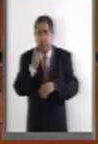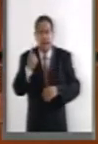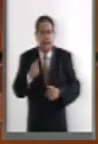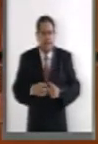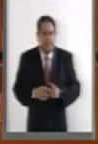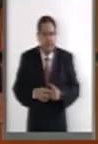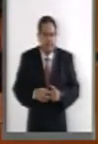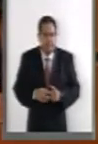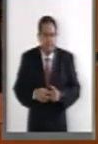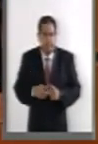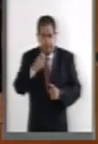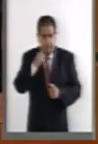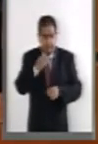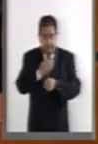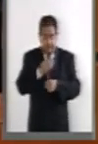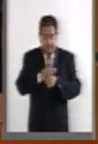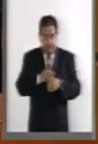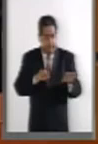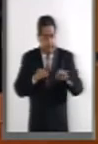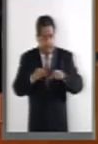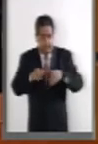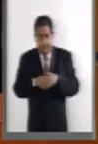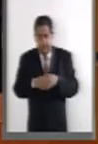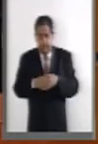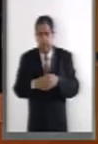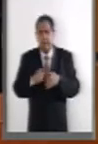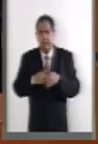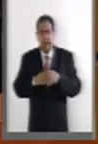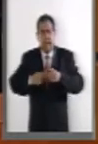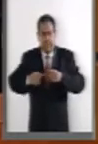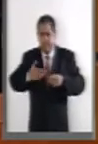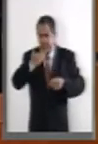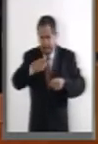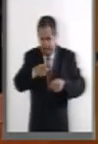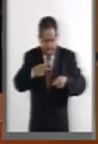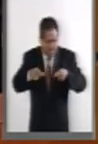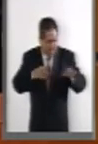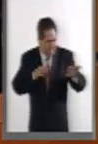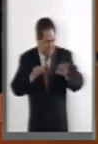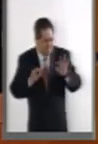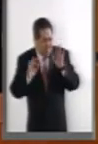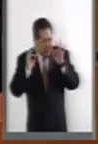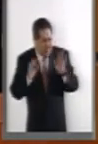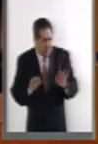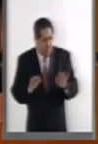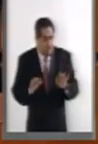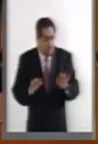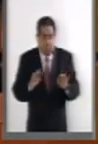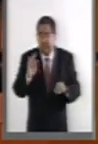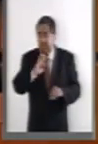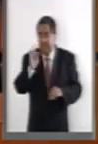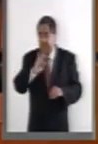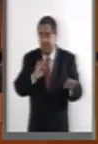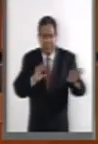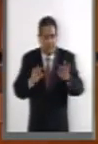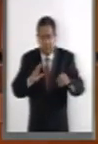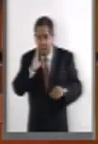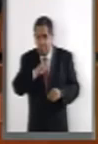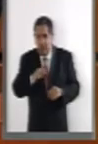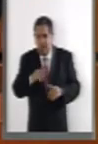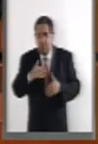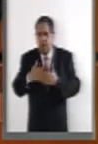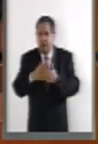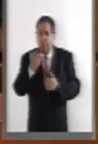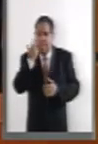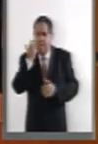espacios como estos, si no tienen un buen diseño de selección, pueden estar condenados al